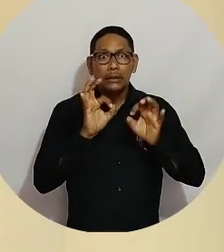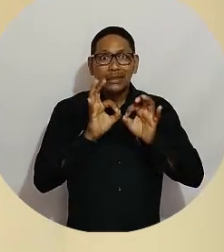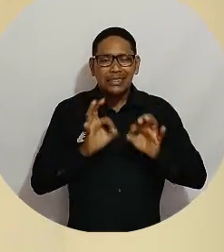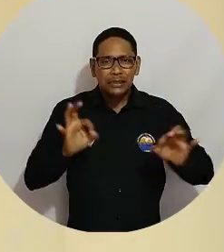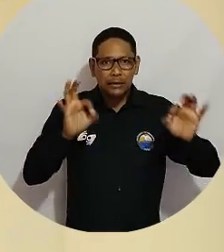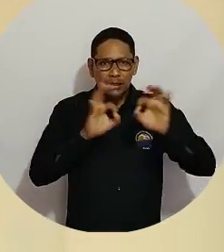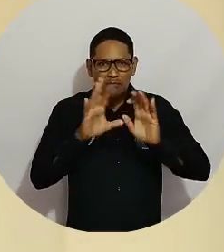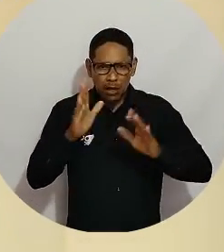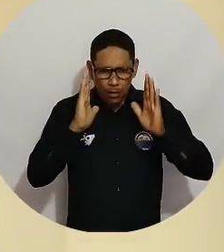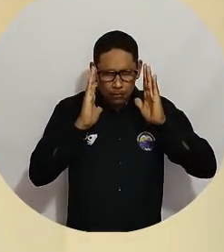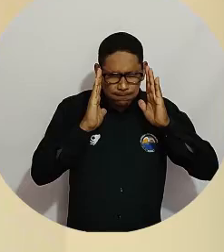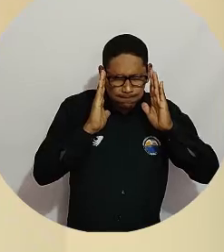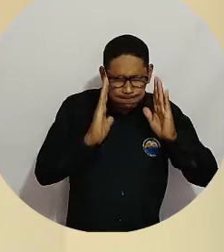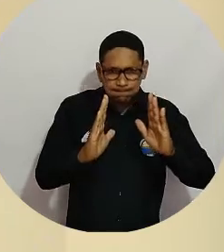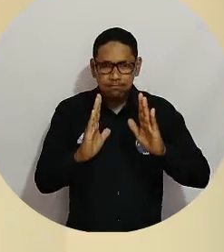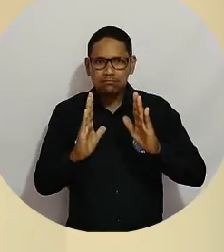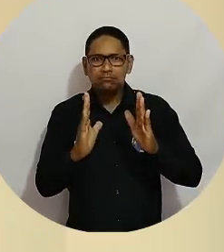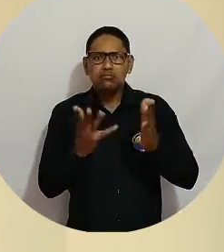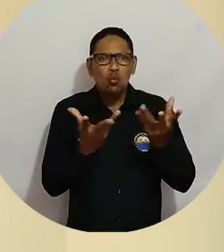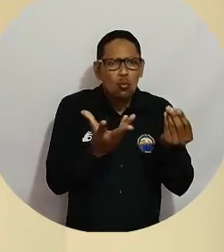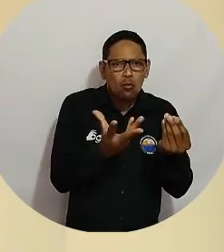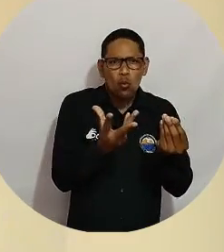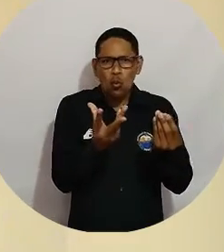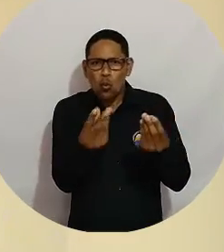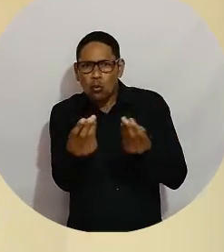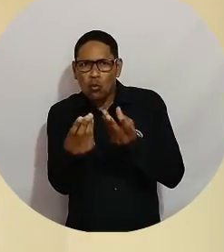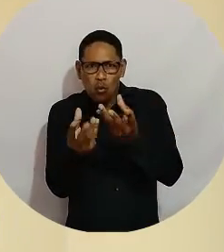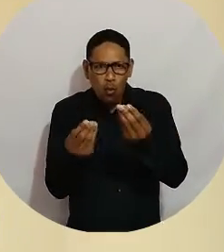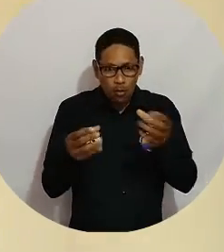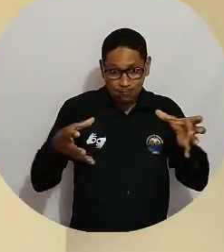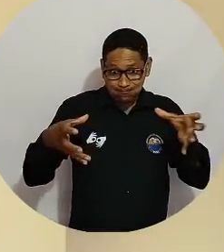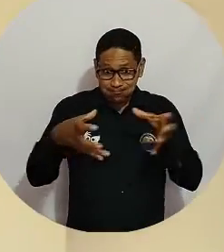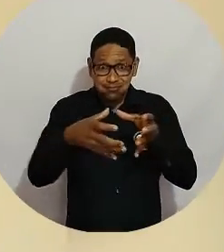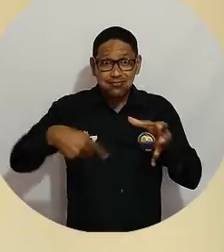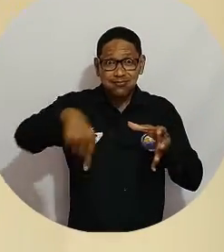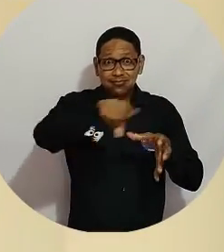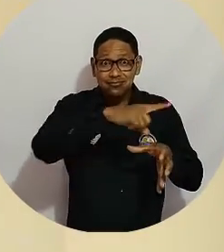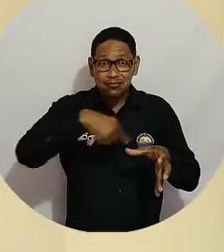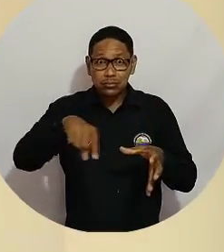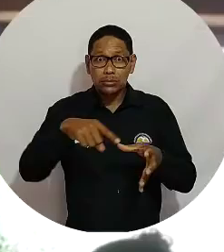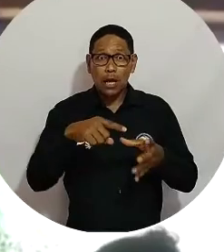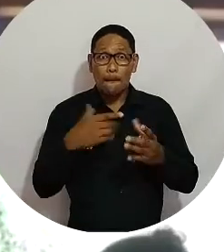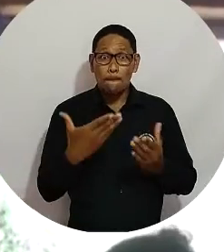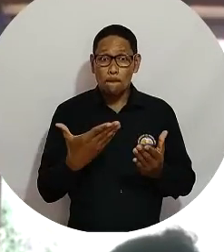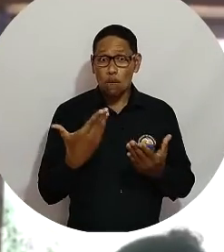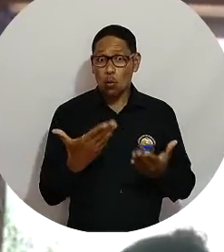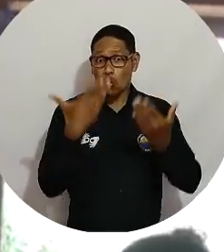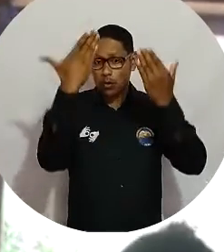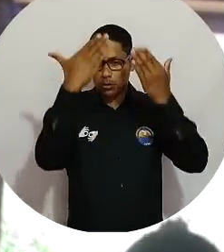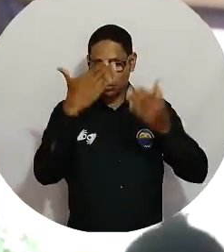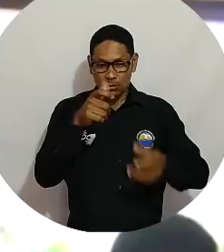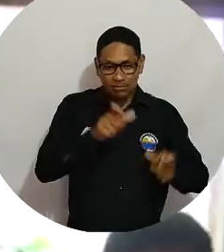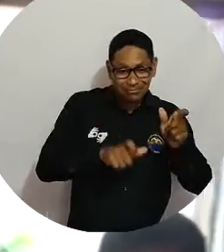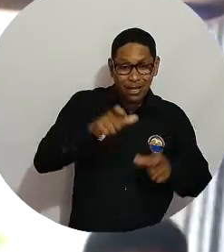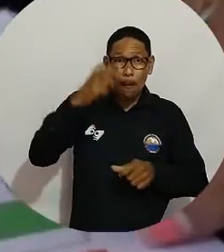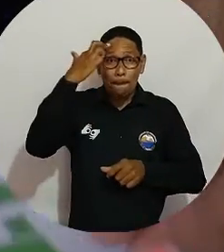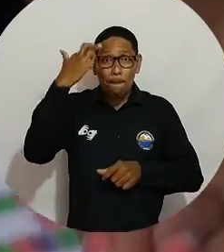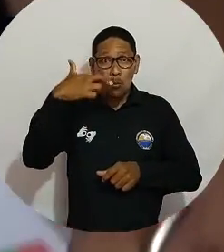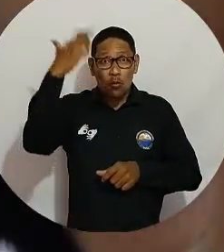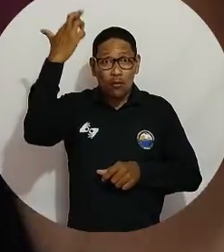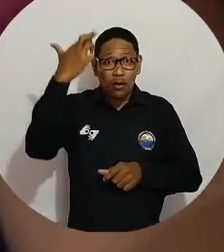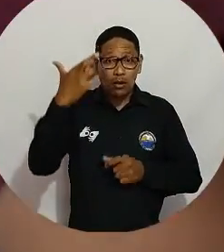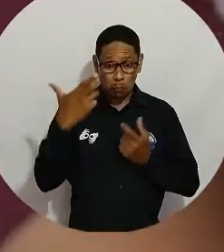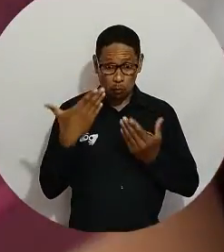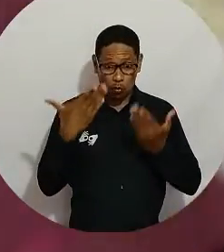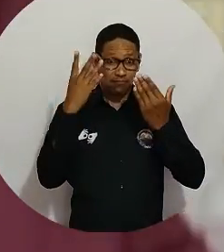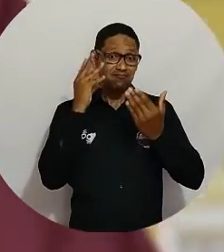importancia de estar dirigida al grupo interdisciplinario. Eso enriquece no solo a los